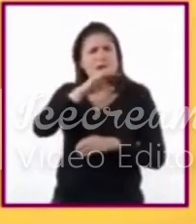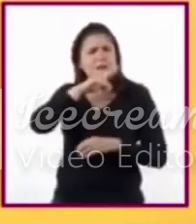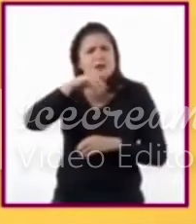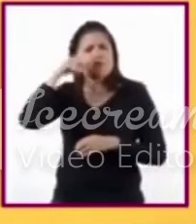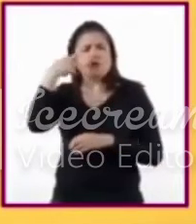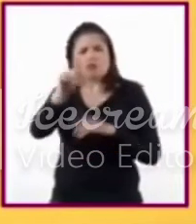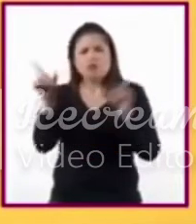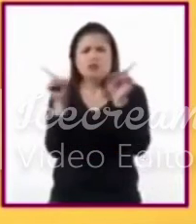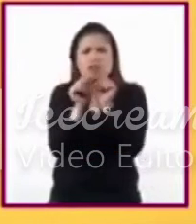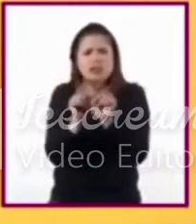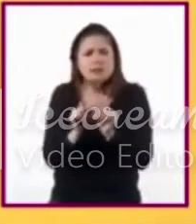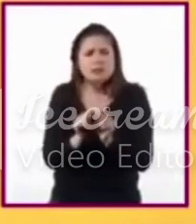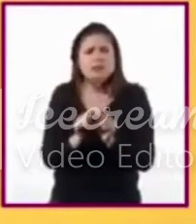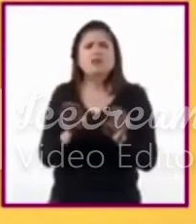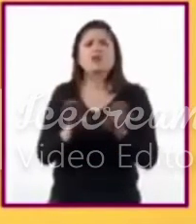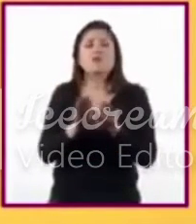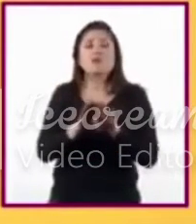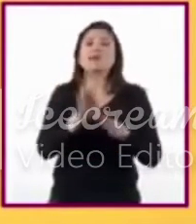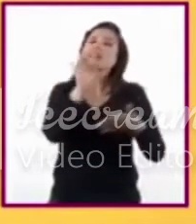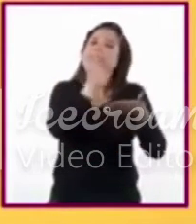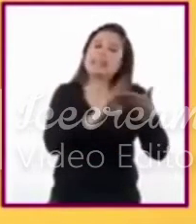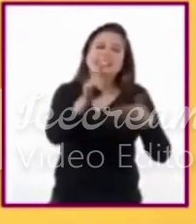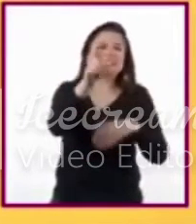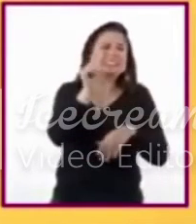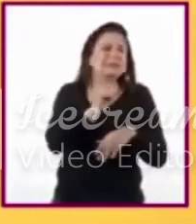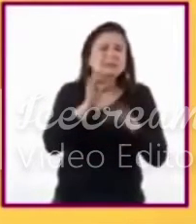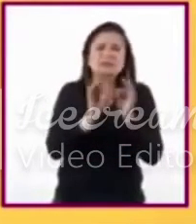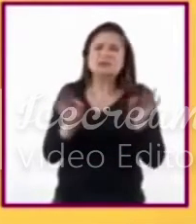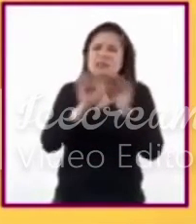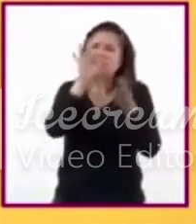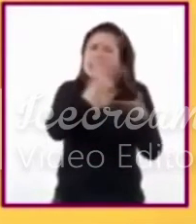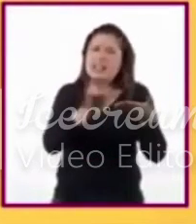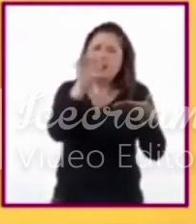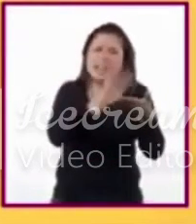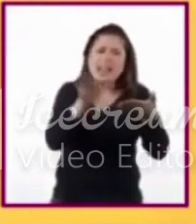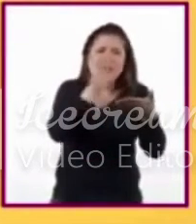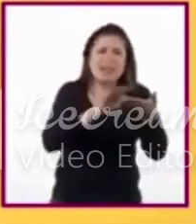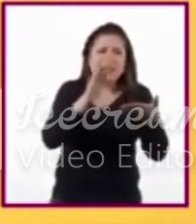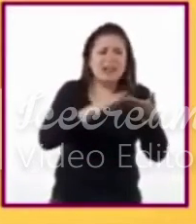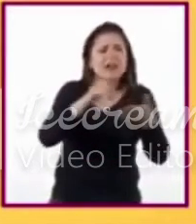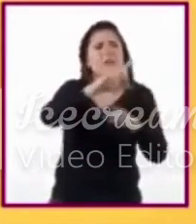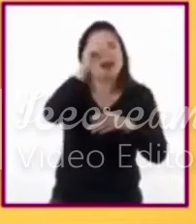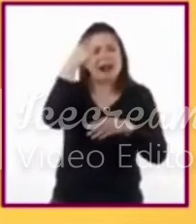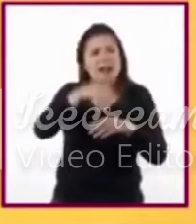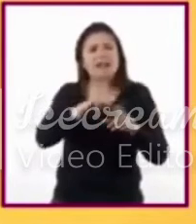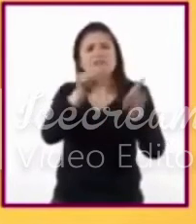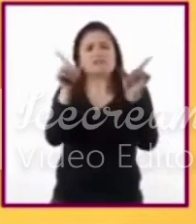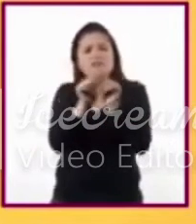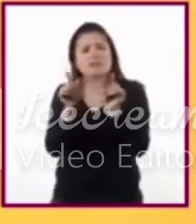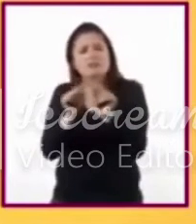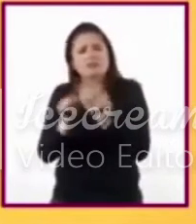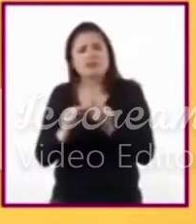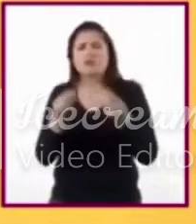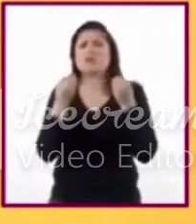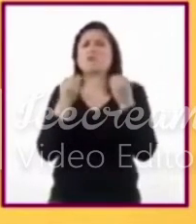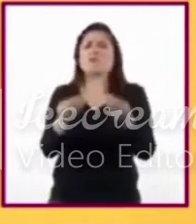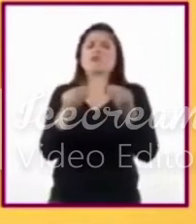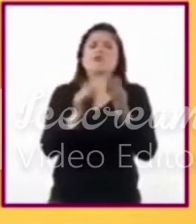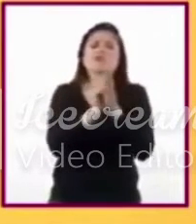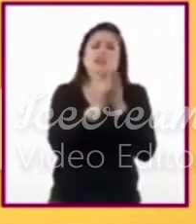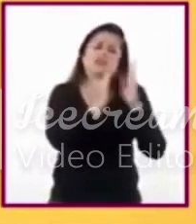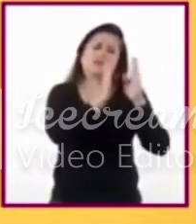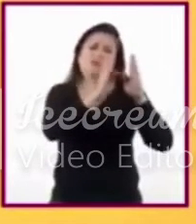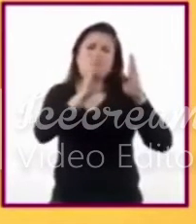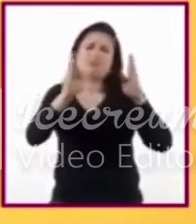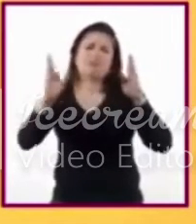sus resúmenes es leer y analizar textos que sintetizan información de diversas fuentes. Hay muchos libros en la